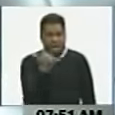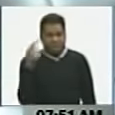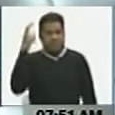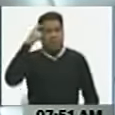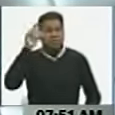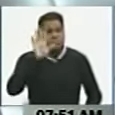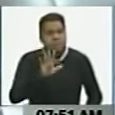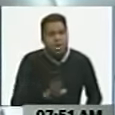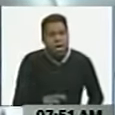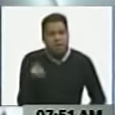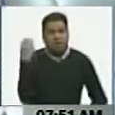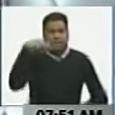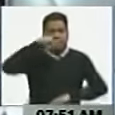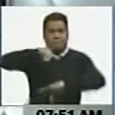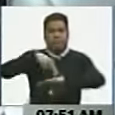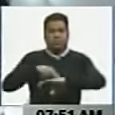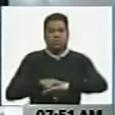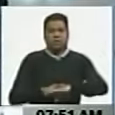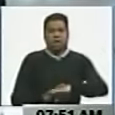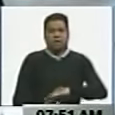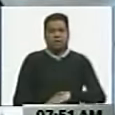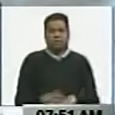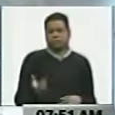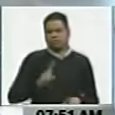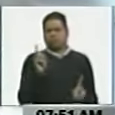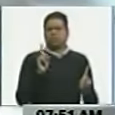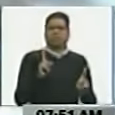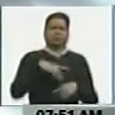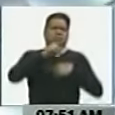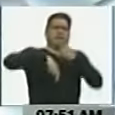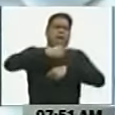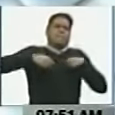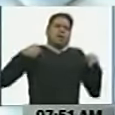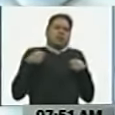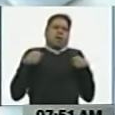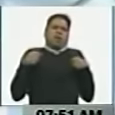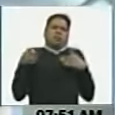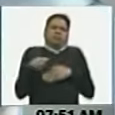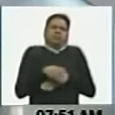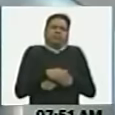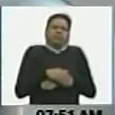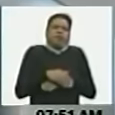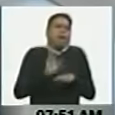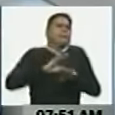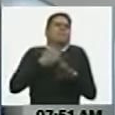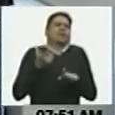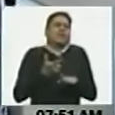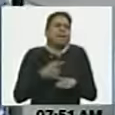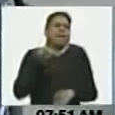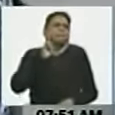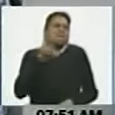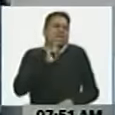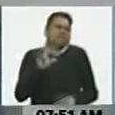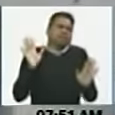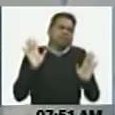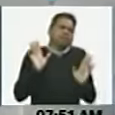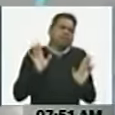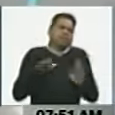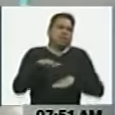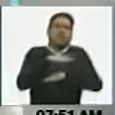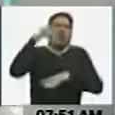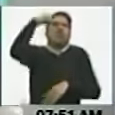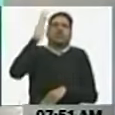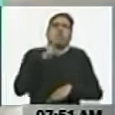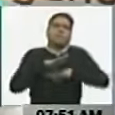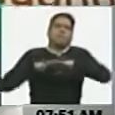señores de la Asamblea Nacional se amarraron, bueno, uno dice que se amarraron porque era como una cinta, porque al final cuando tú, sí, que Dios me perdone, pero bueno,